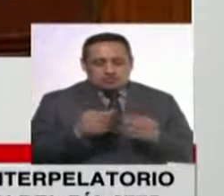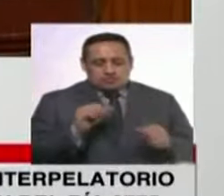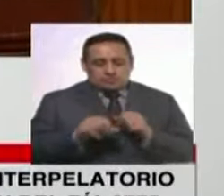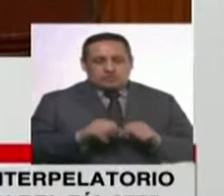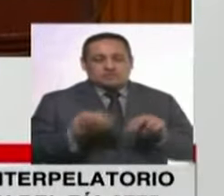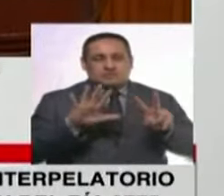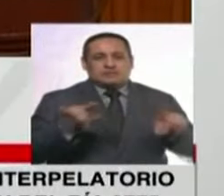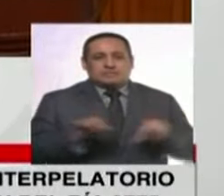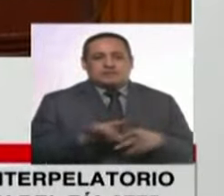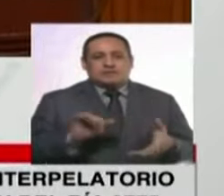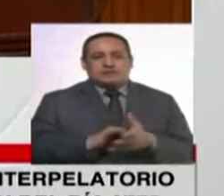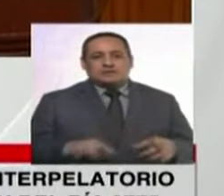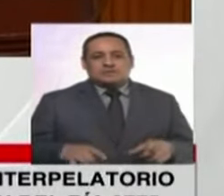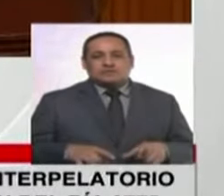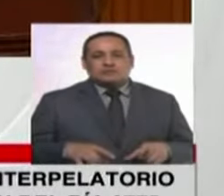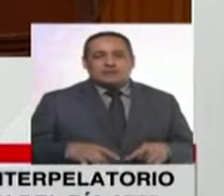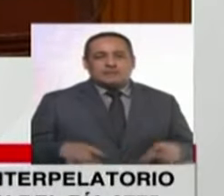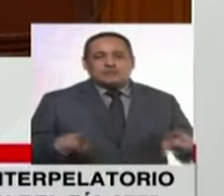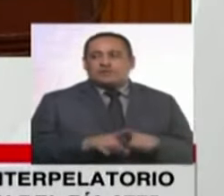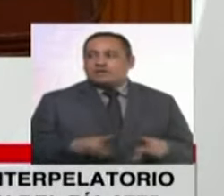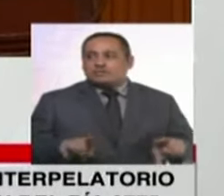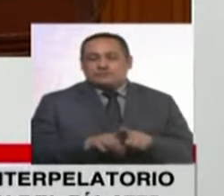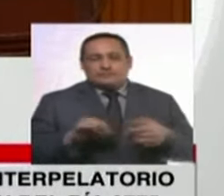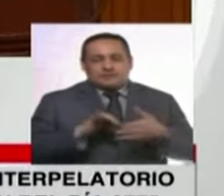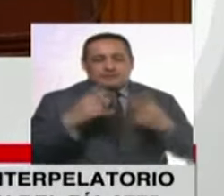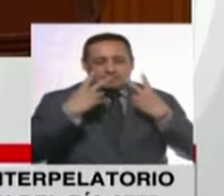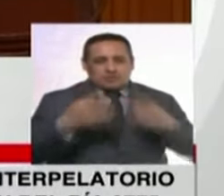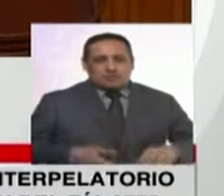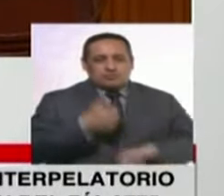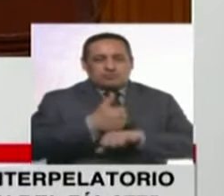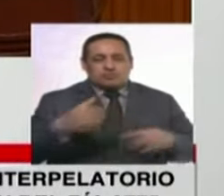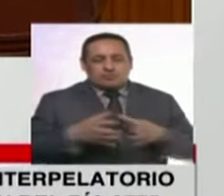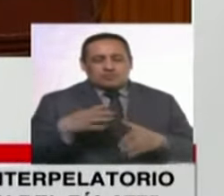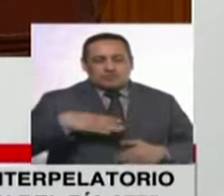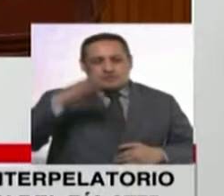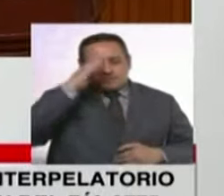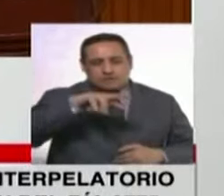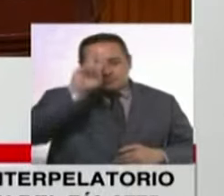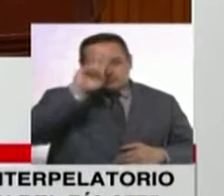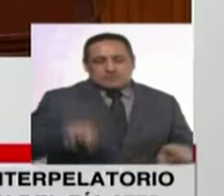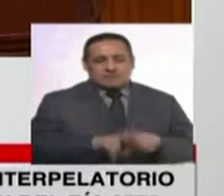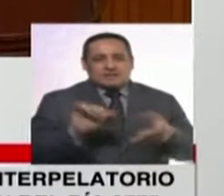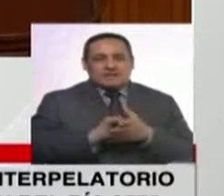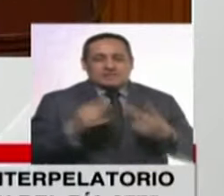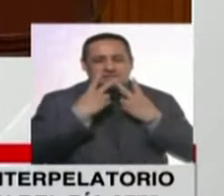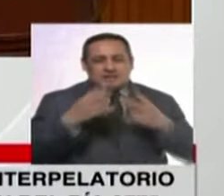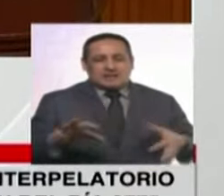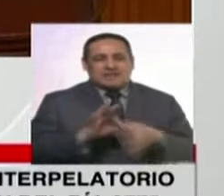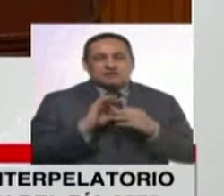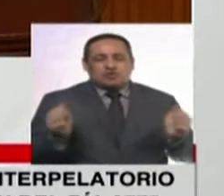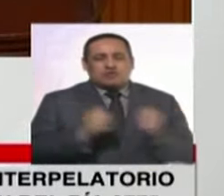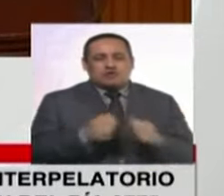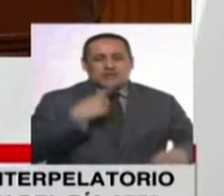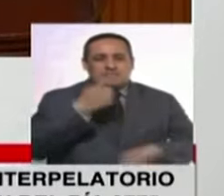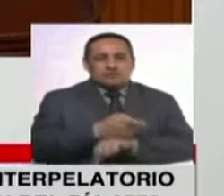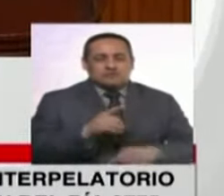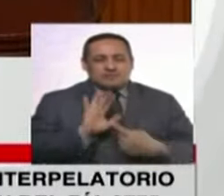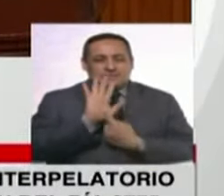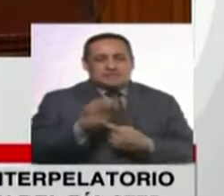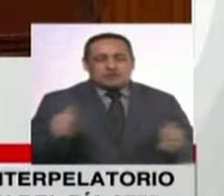7 para que diga usted los cambios en los altos mandos de la Policía Nacional del Perú Tienen alguna relación con la denuncia